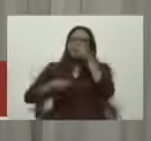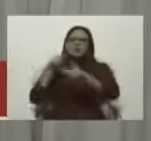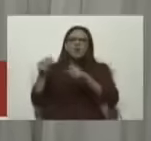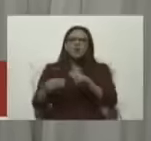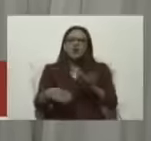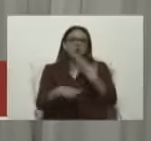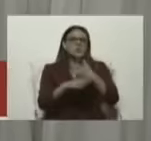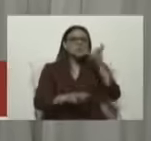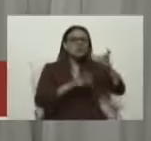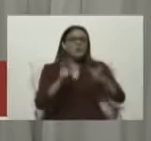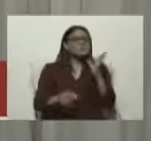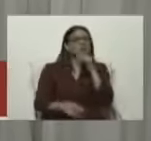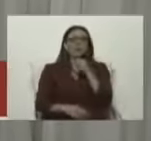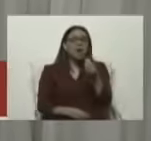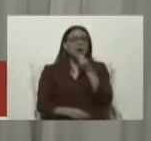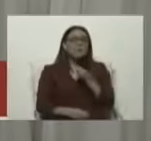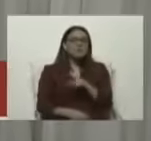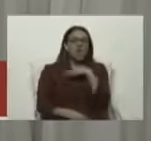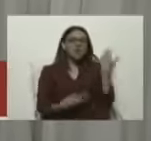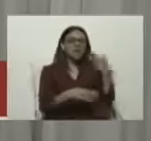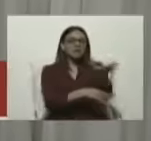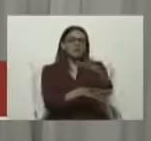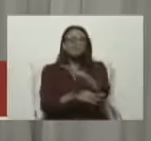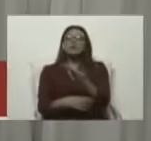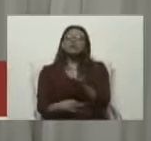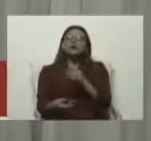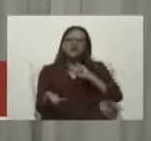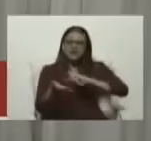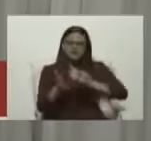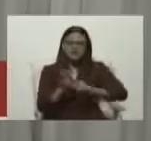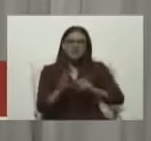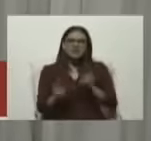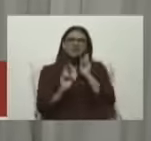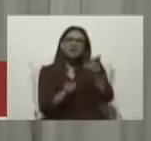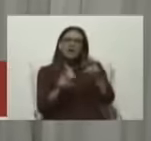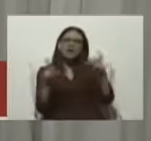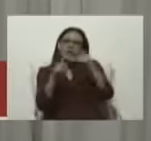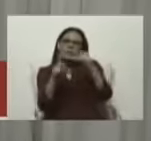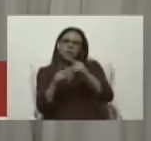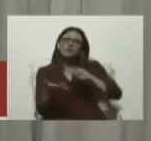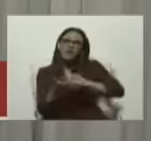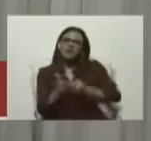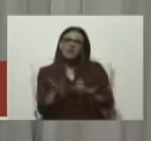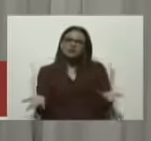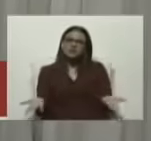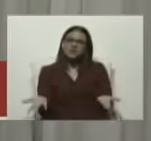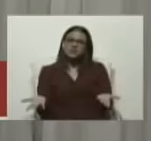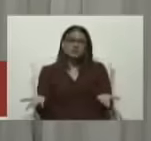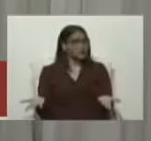muera. Esa es una respuesta de un sádico, de un sociópata. Aquí dicen lo mismo.